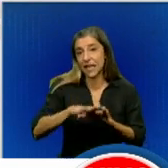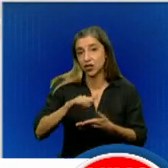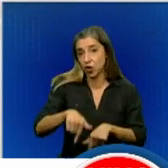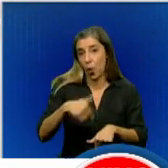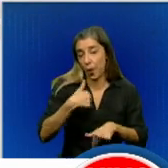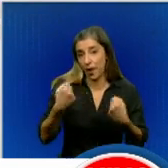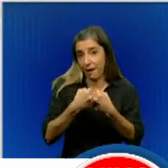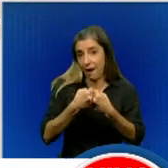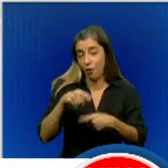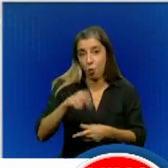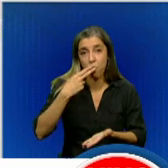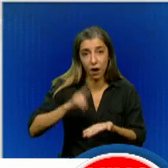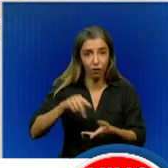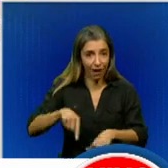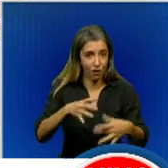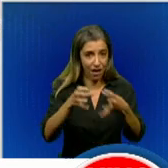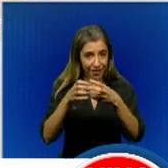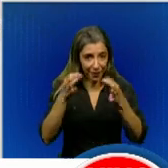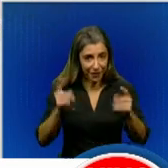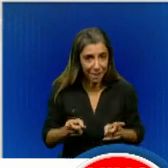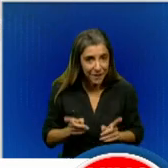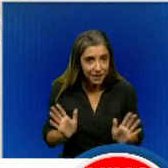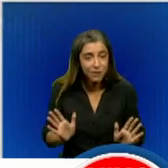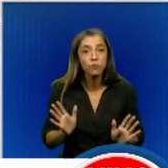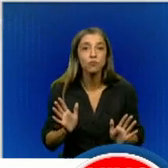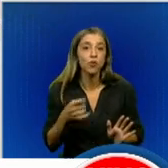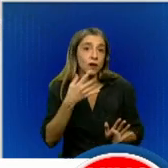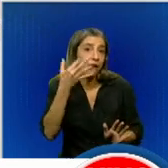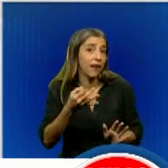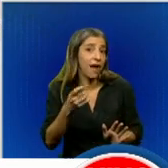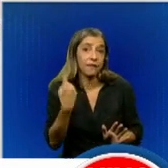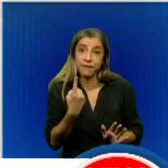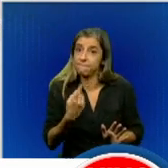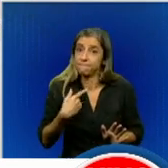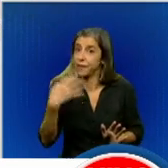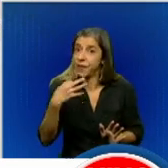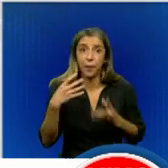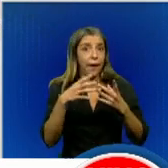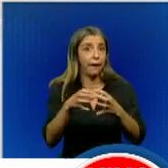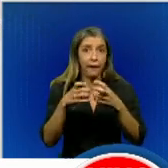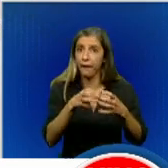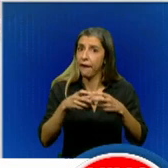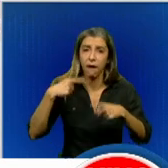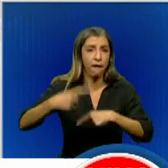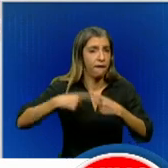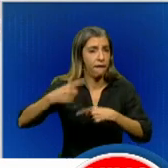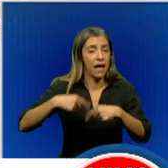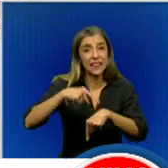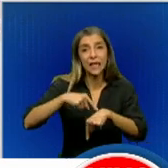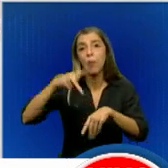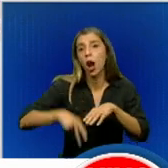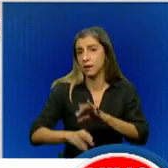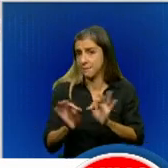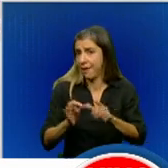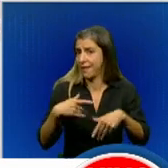tema tan importante que ahora estamos discutiendo y que merece que agotemos la discusión sin límites de tiempo el